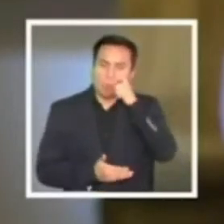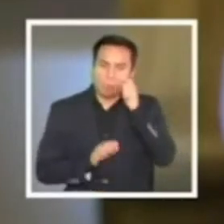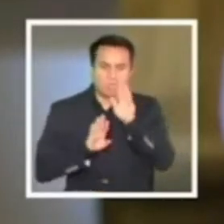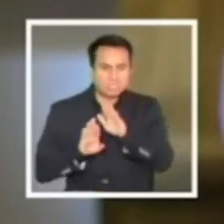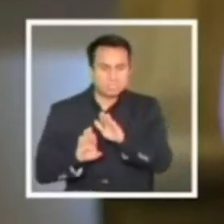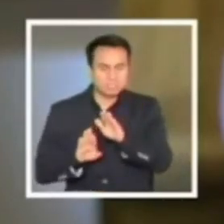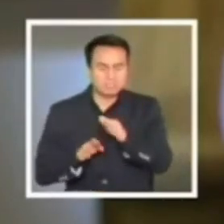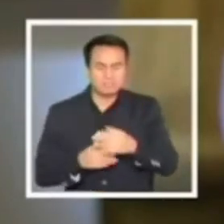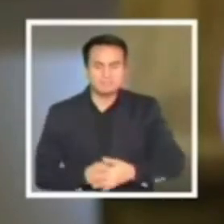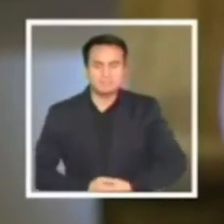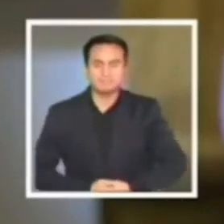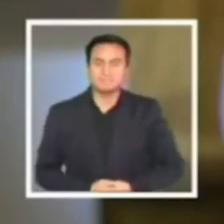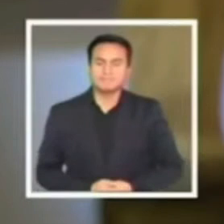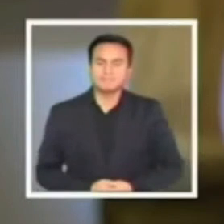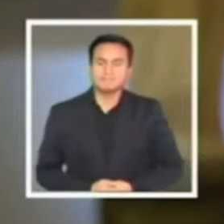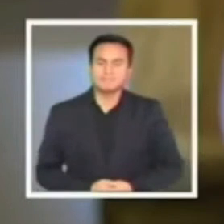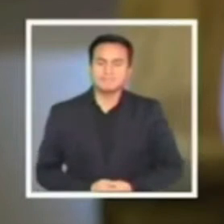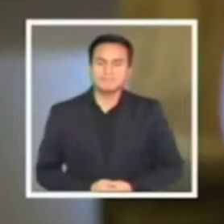humanistas.